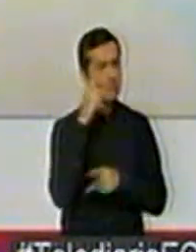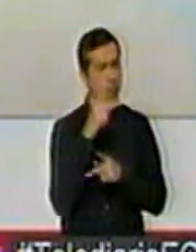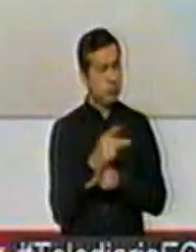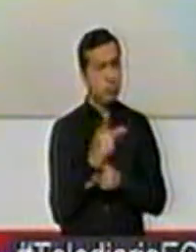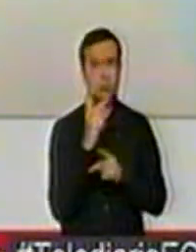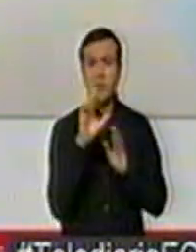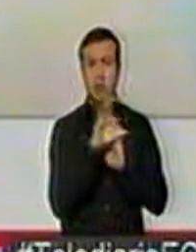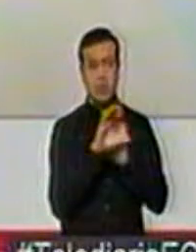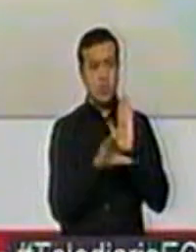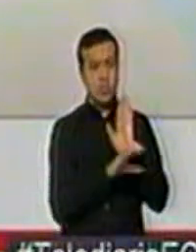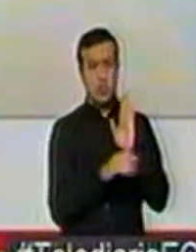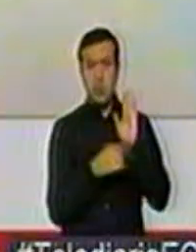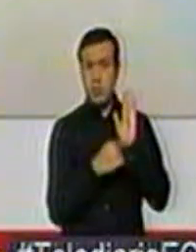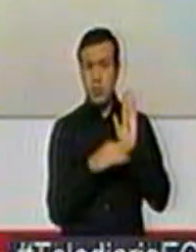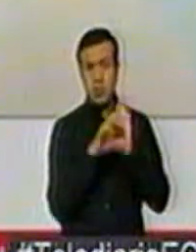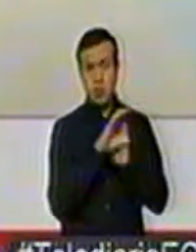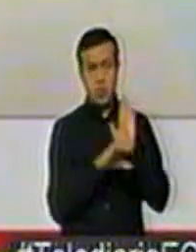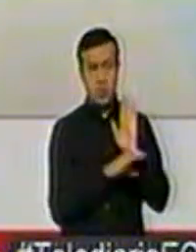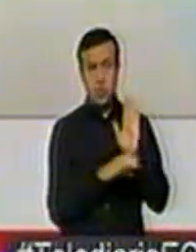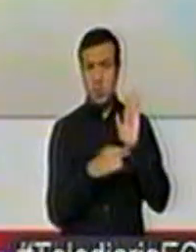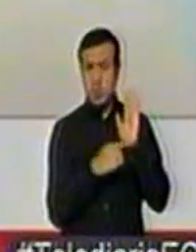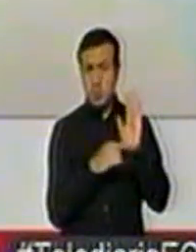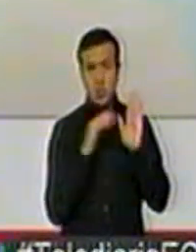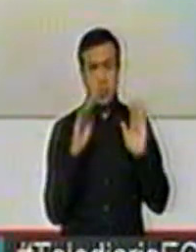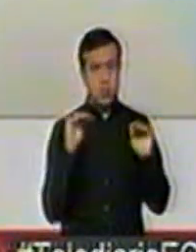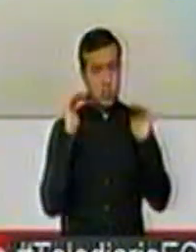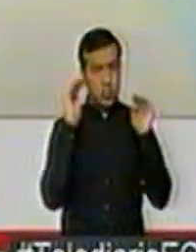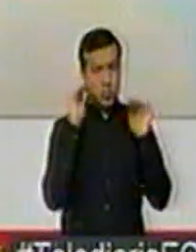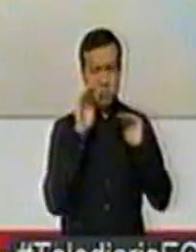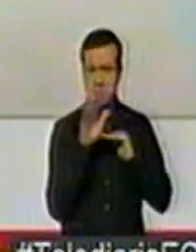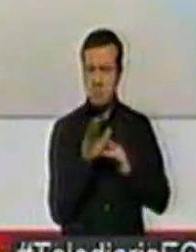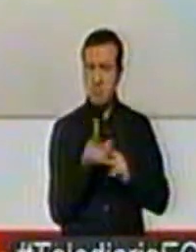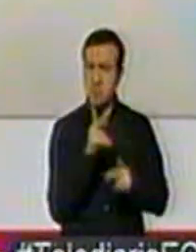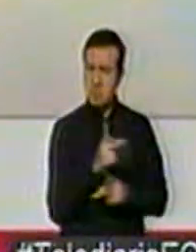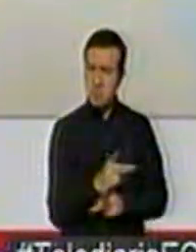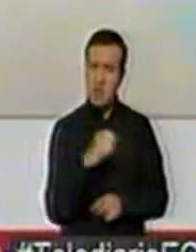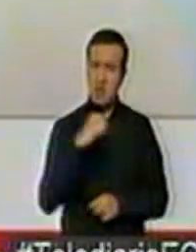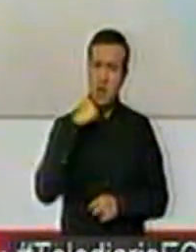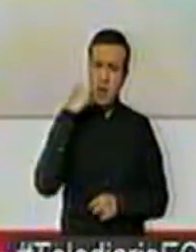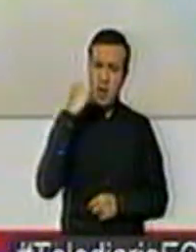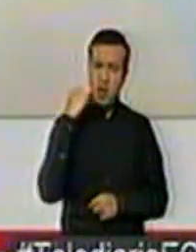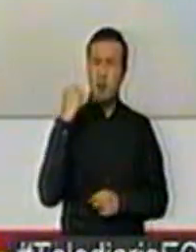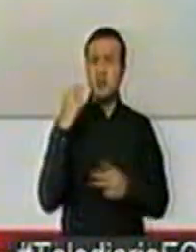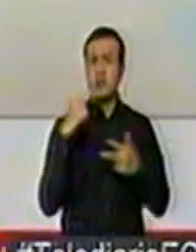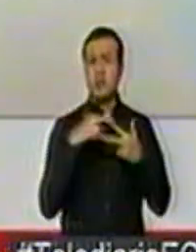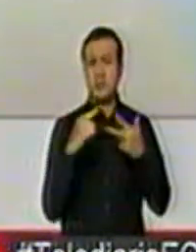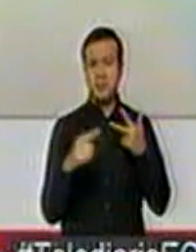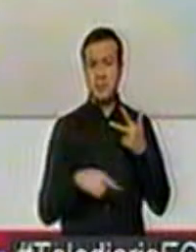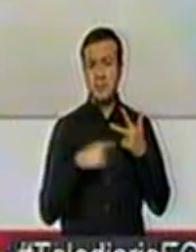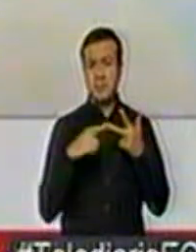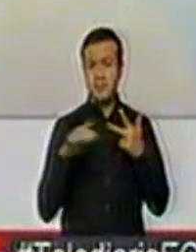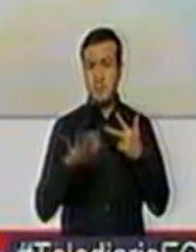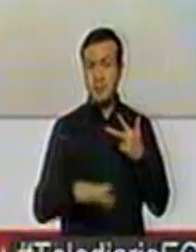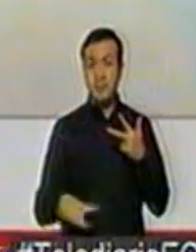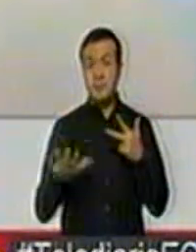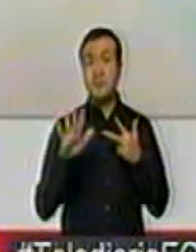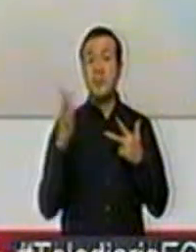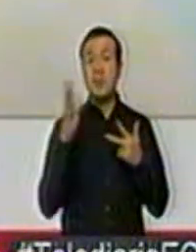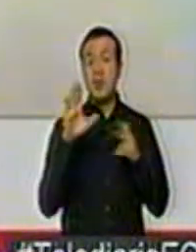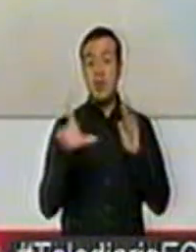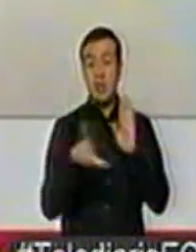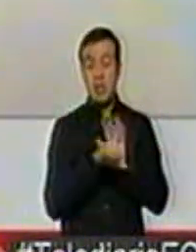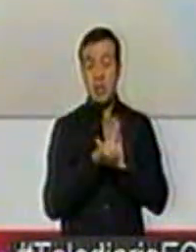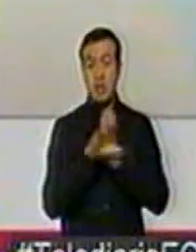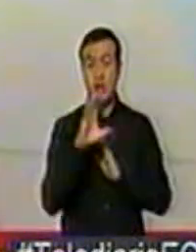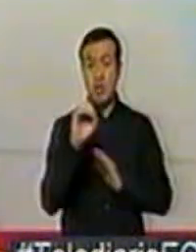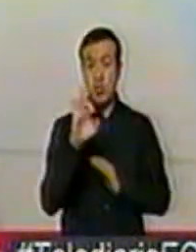la Constitución, que es una Constitución altamente garantista de derechos. Tenemos, por ejemplo, a nivel local todo lo que es el COTAD, que es el